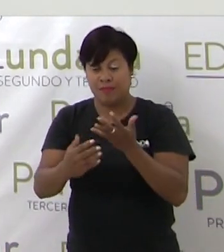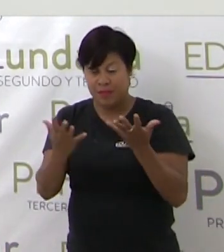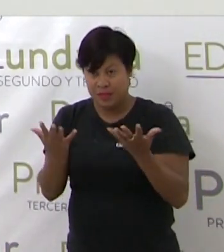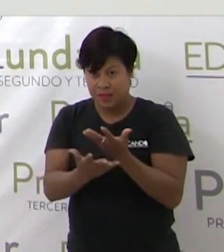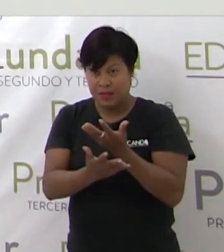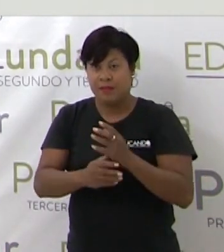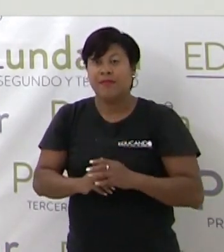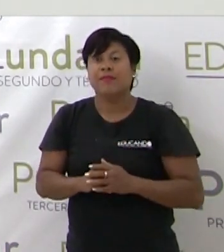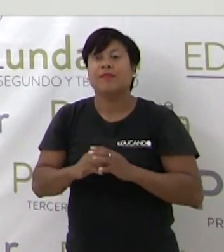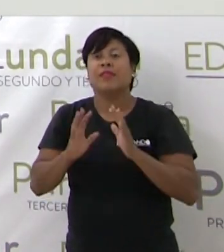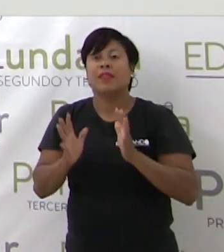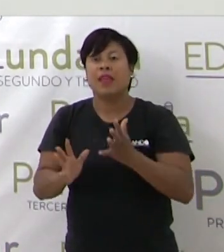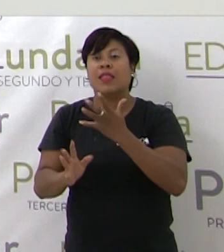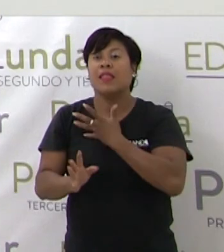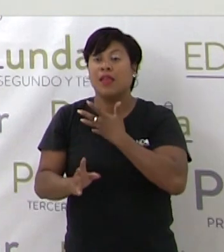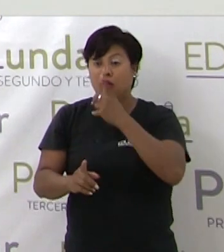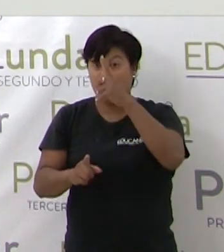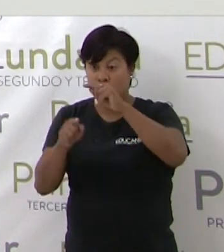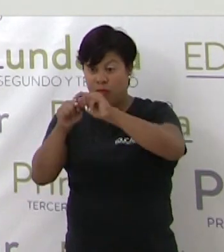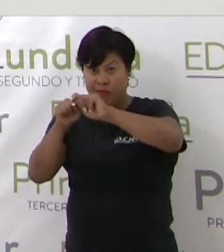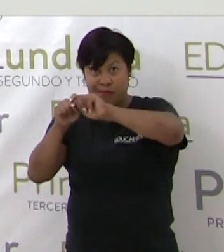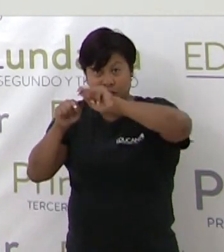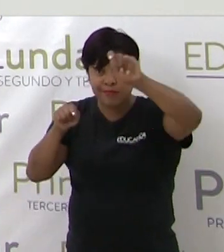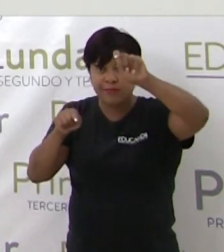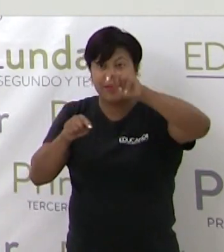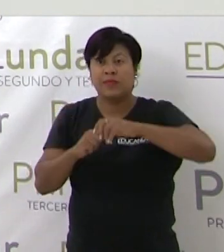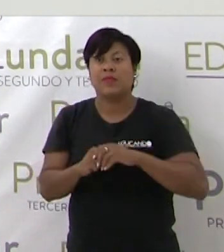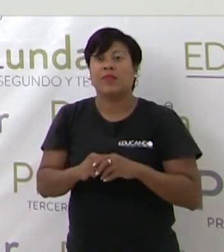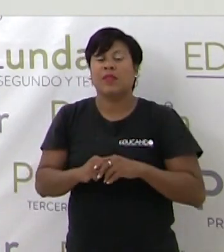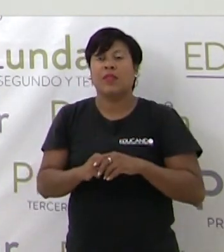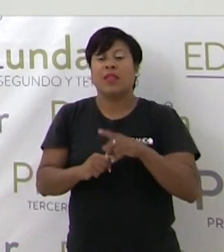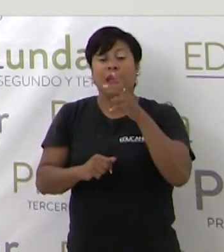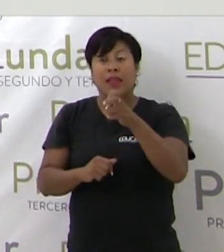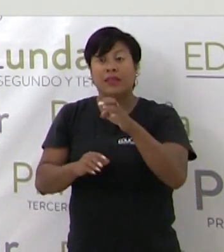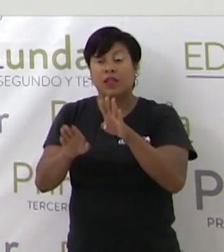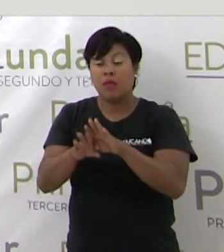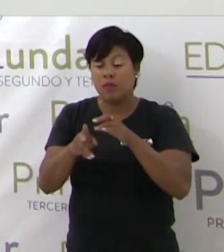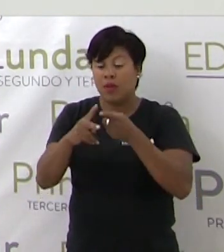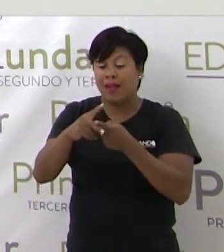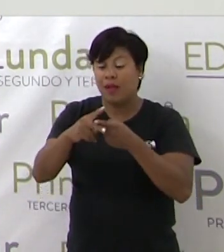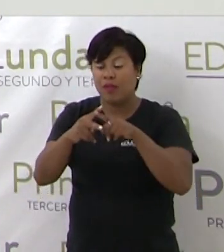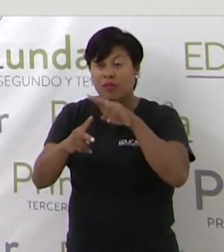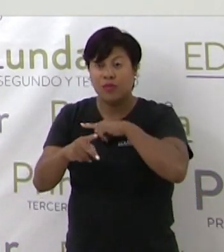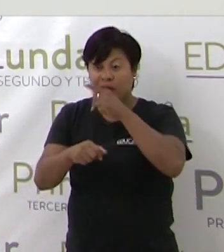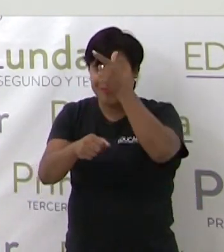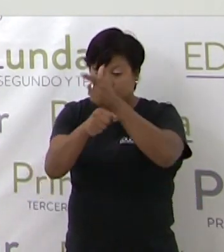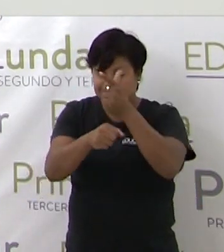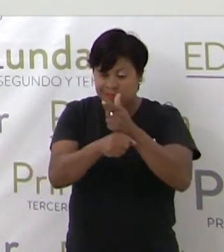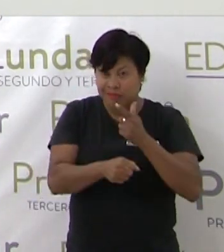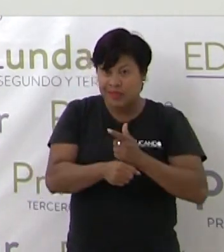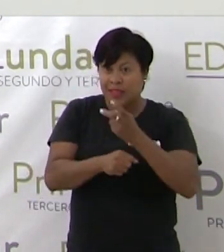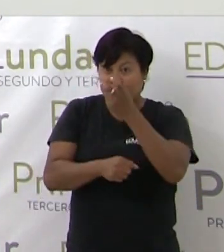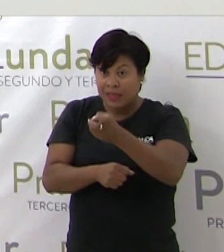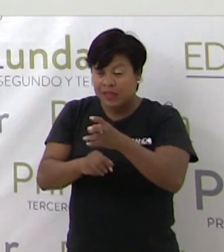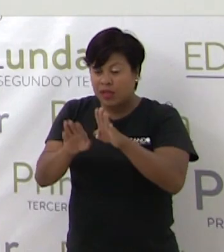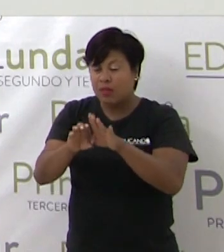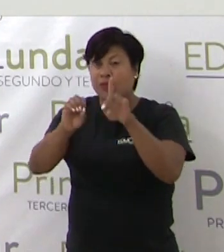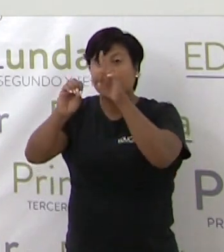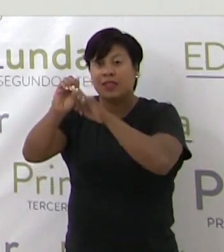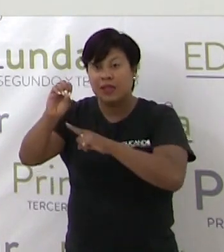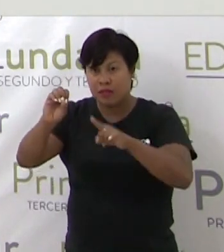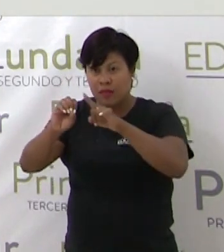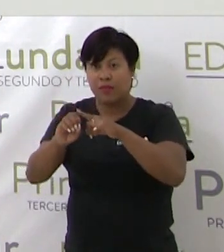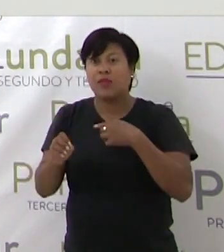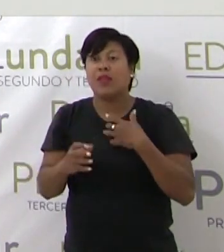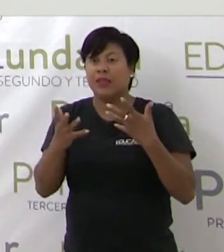sí, ya tengo un vértice. Estos son los ángulos que estoy encontrando en este círculo. Voy a trazar el otro,